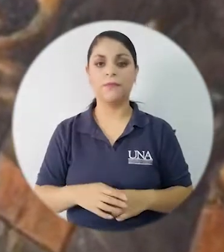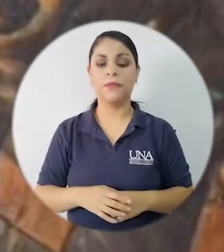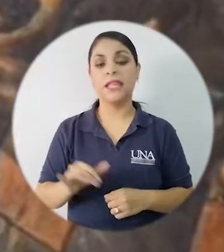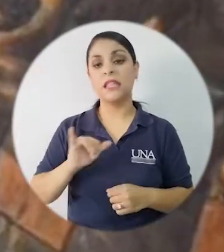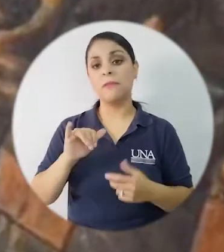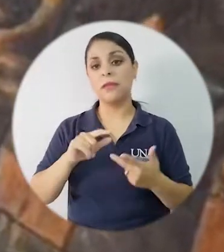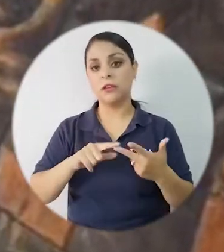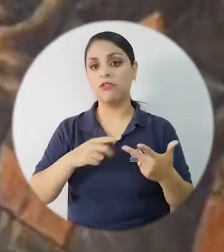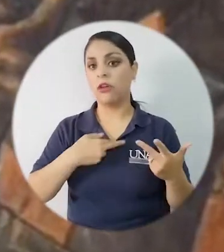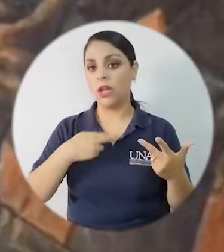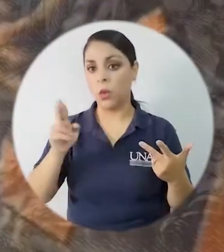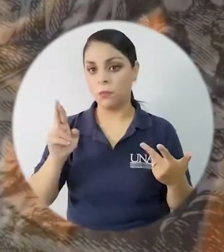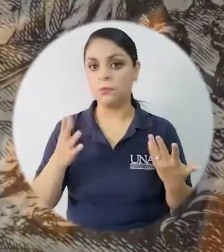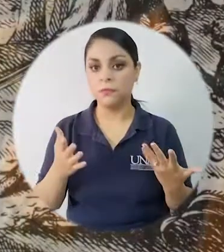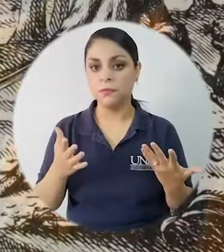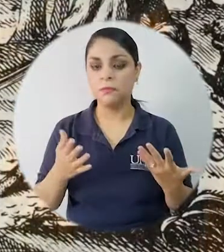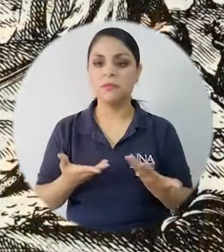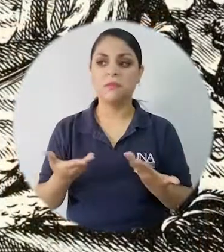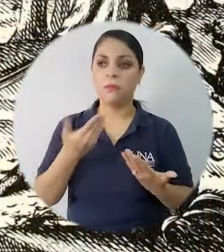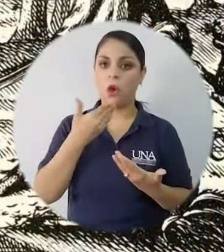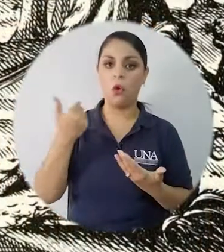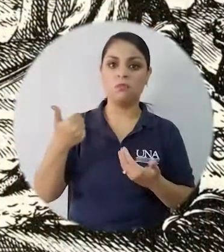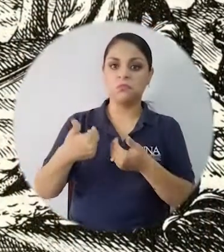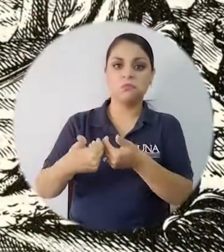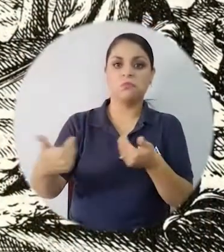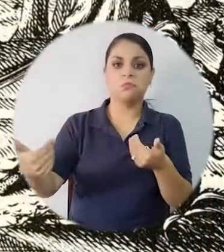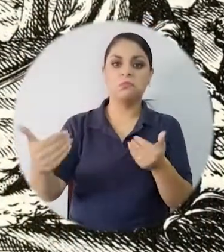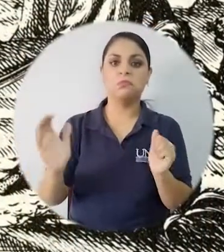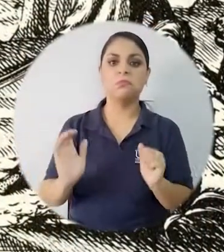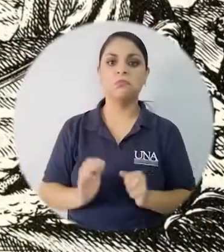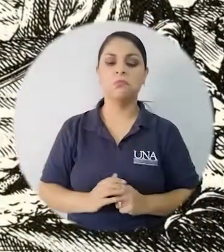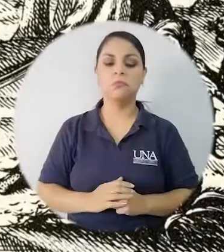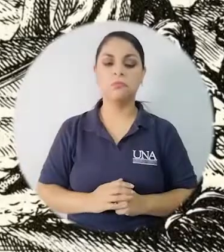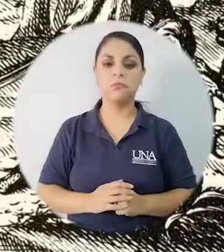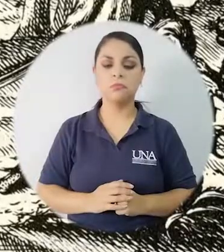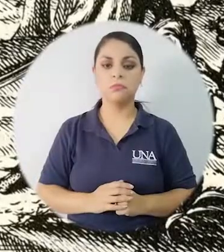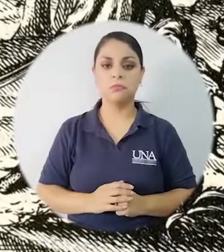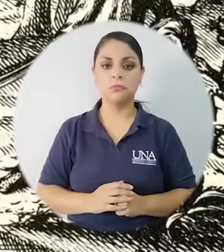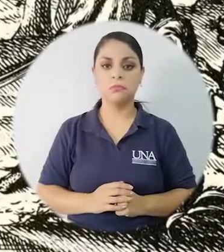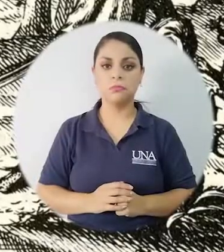territorio. Y la cuestión eclesial, que es, bueno, separemos.